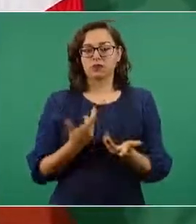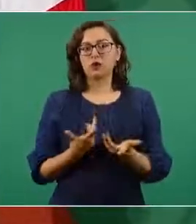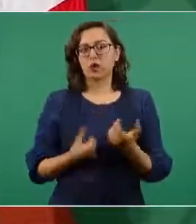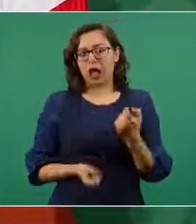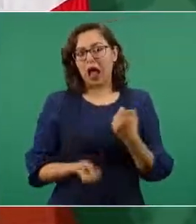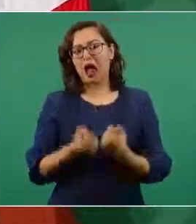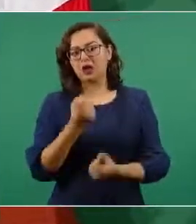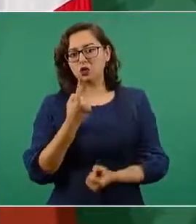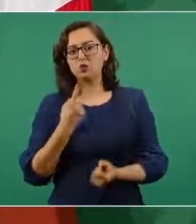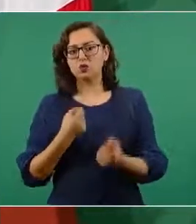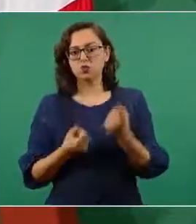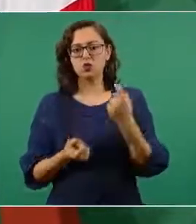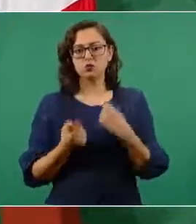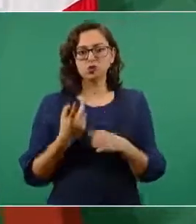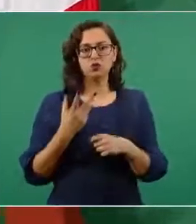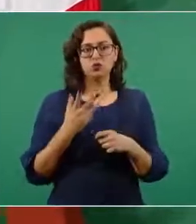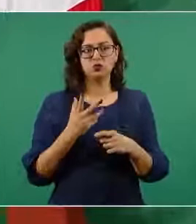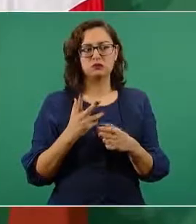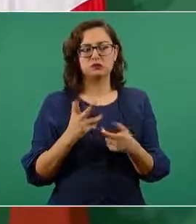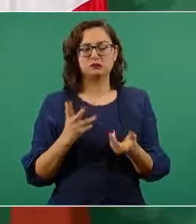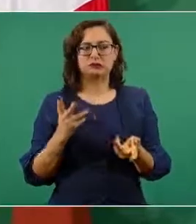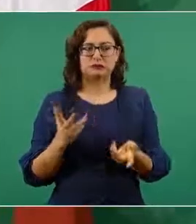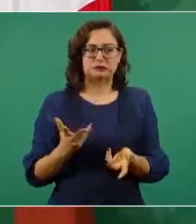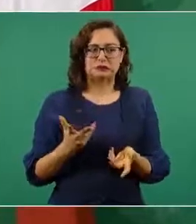resolver algunas